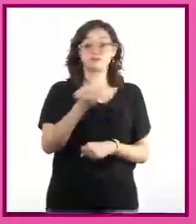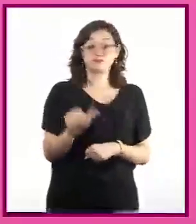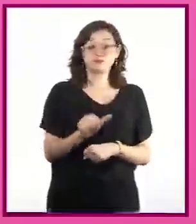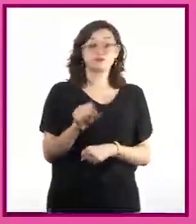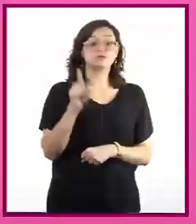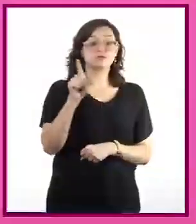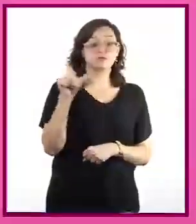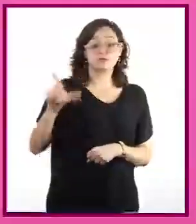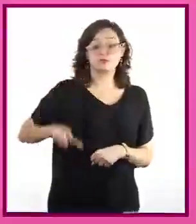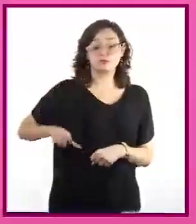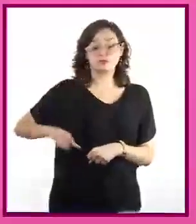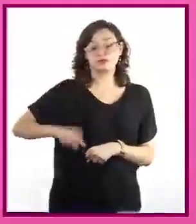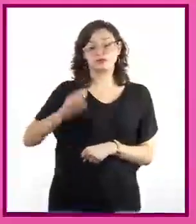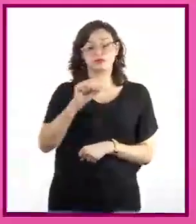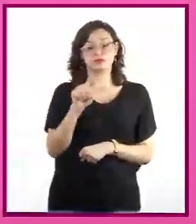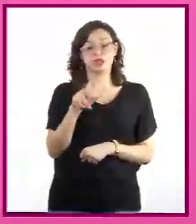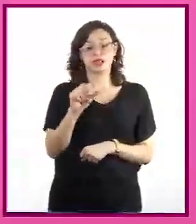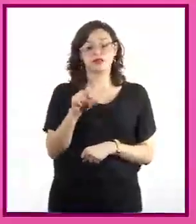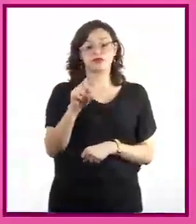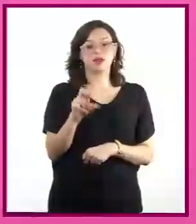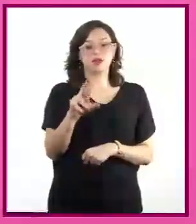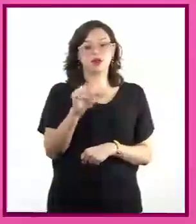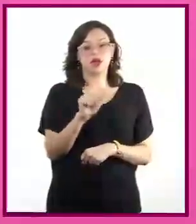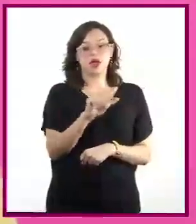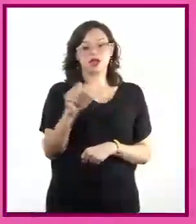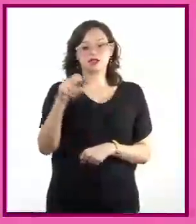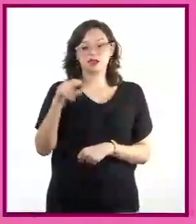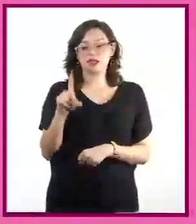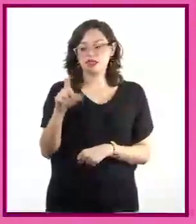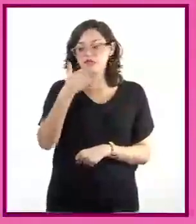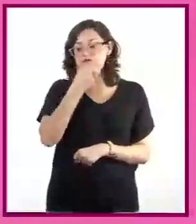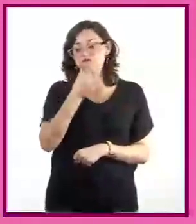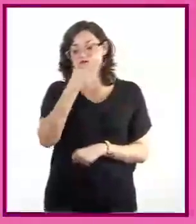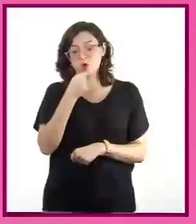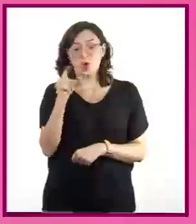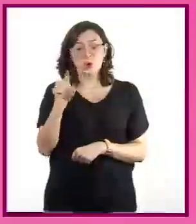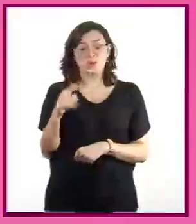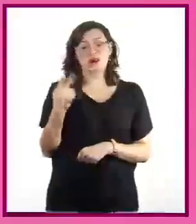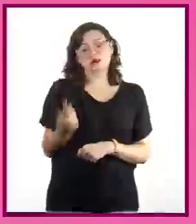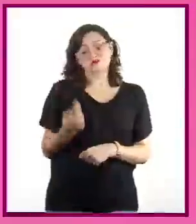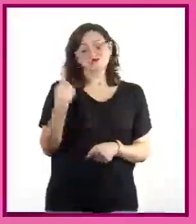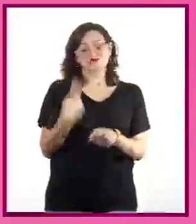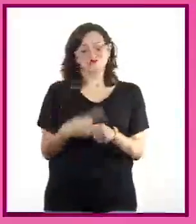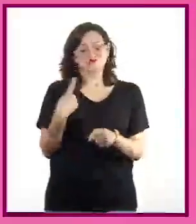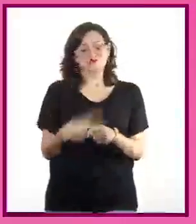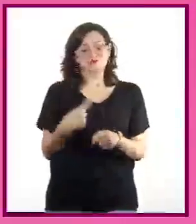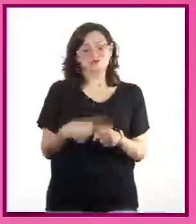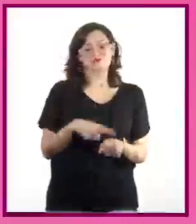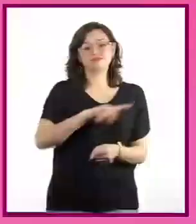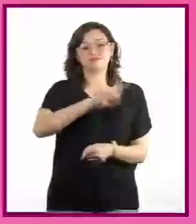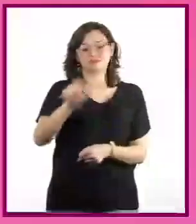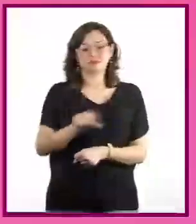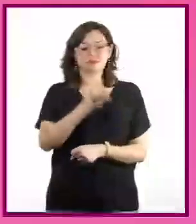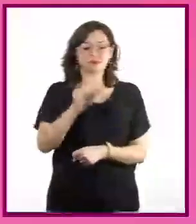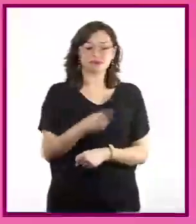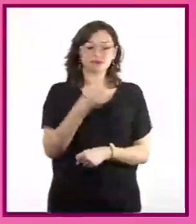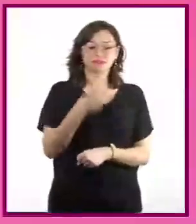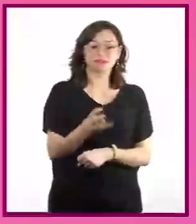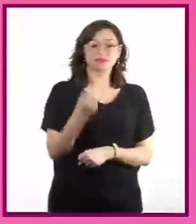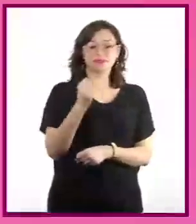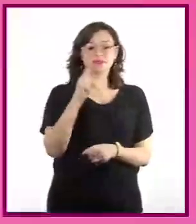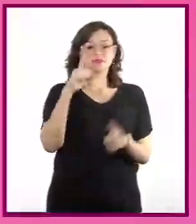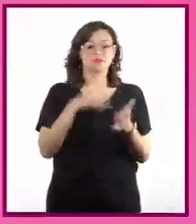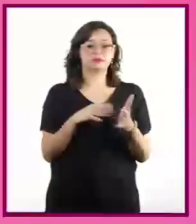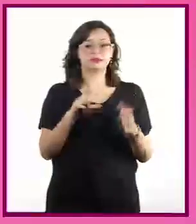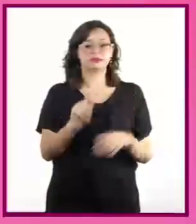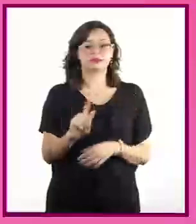de Salvador Allende fue derrocado, Pablo Neruda enfermó y falleció días después en Santiago de Chile el 23 de septiembre